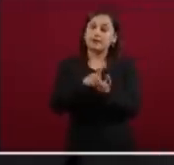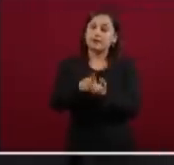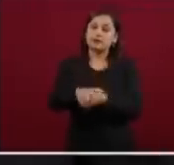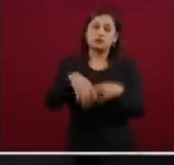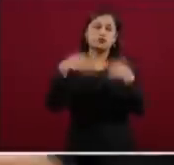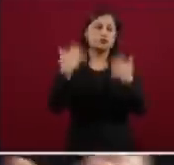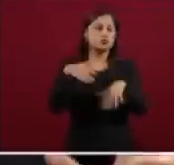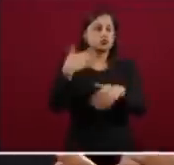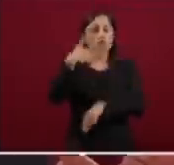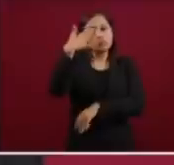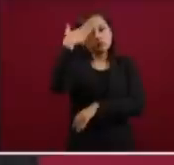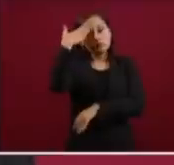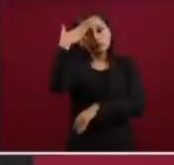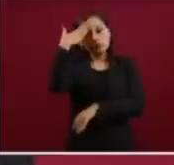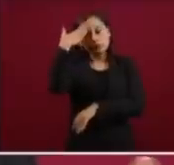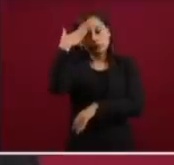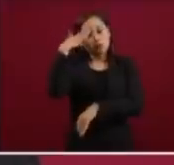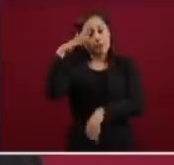vamos a